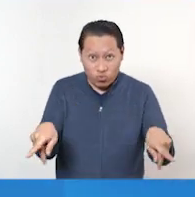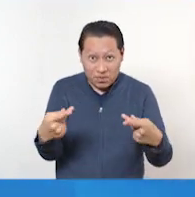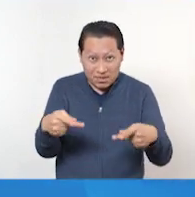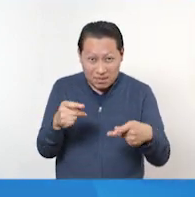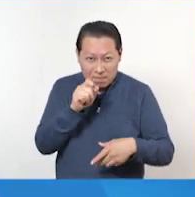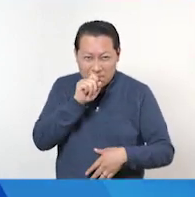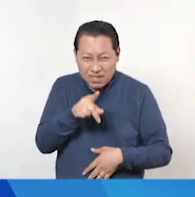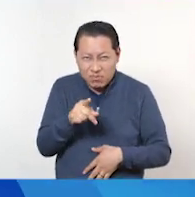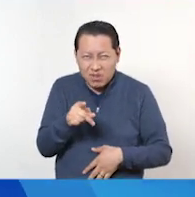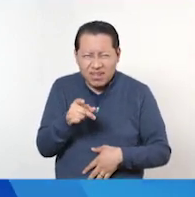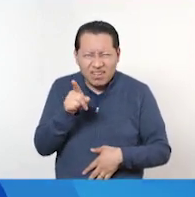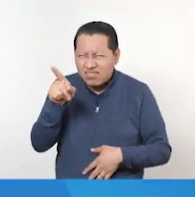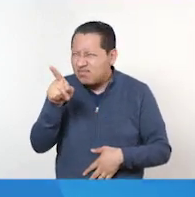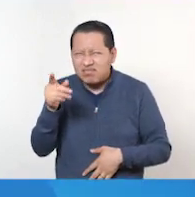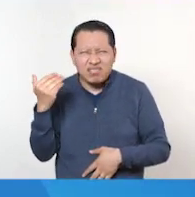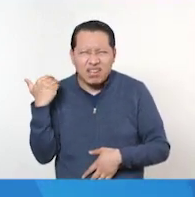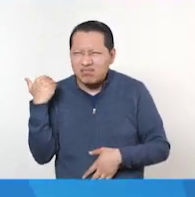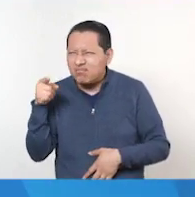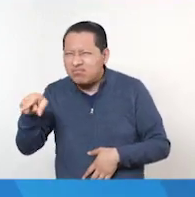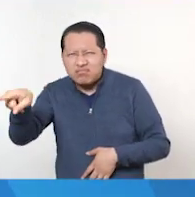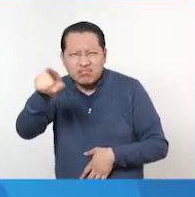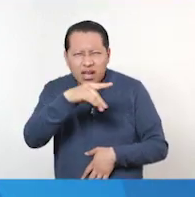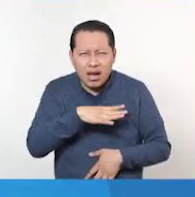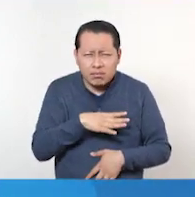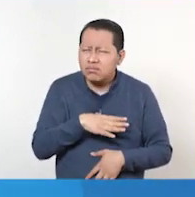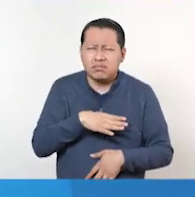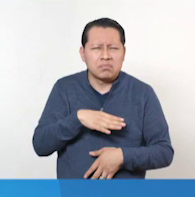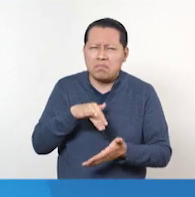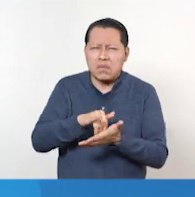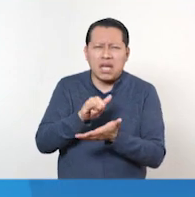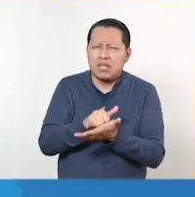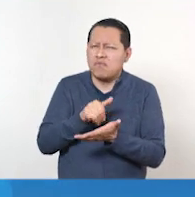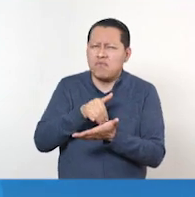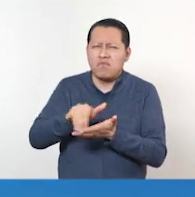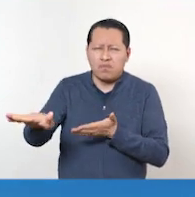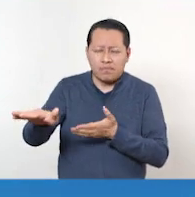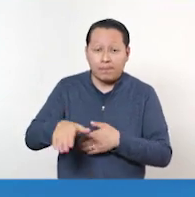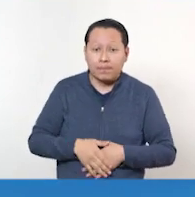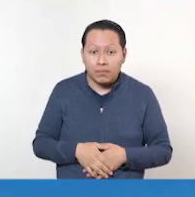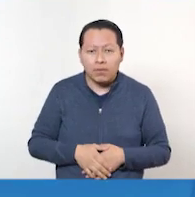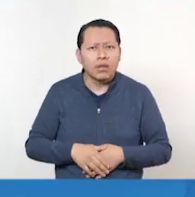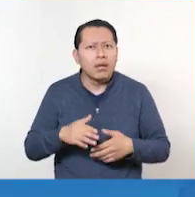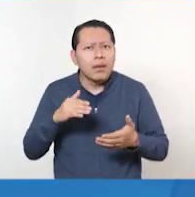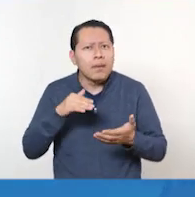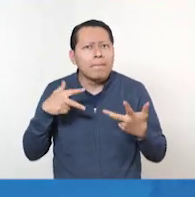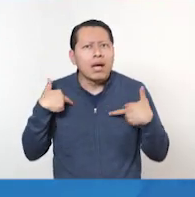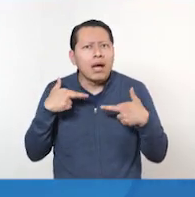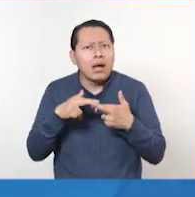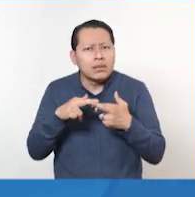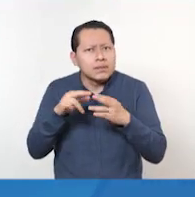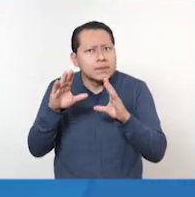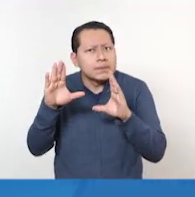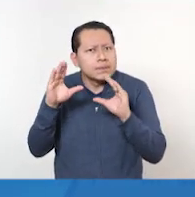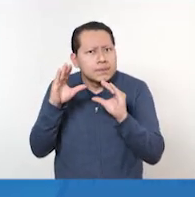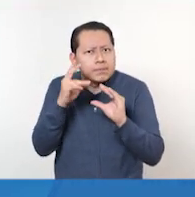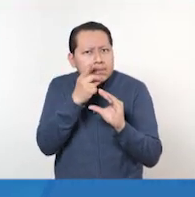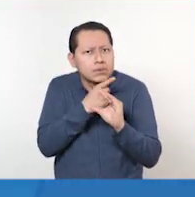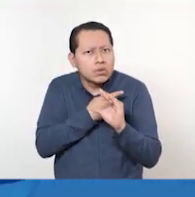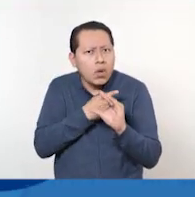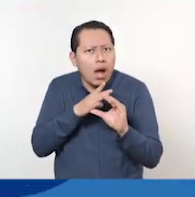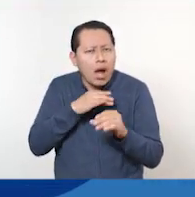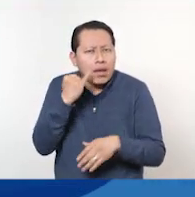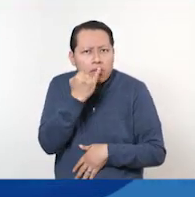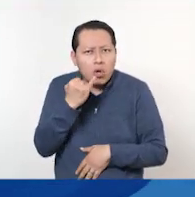ese vendedor de frutas que estaba por aquí. Así que fuera el maya. La maestra nos dijo que las lenguas indígenas